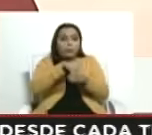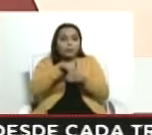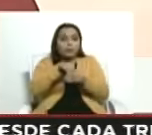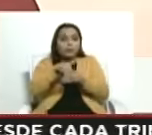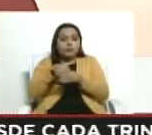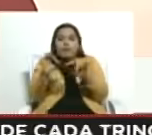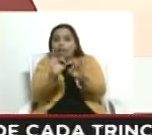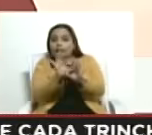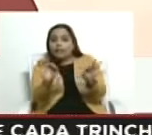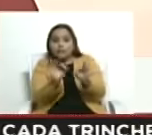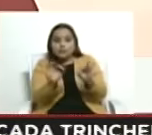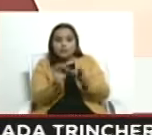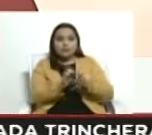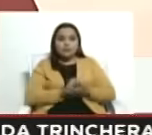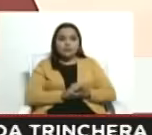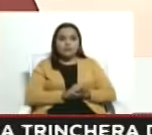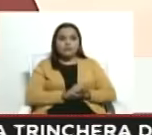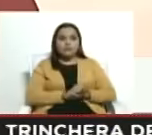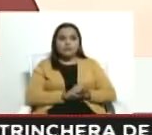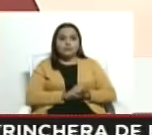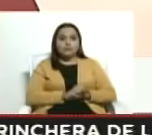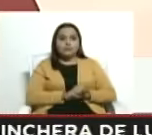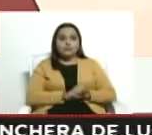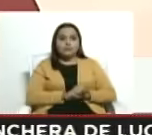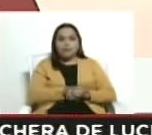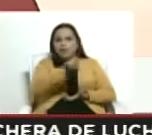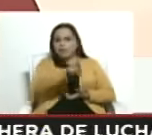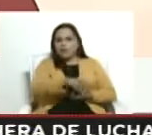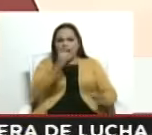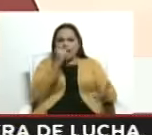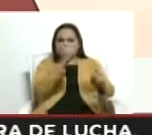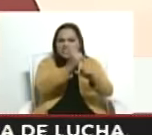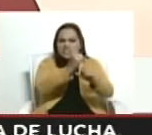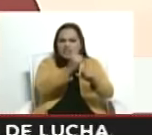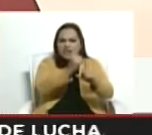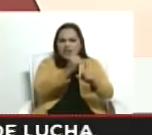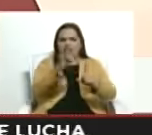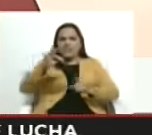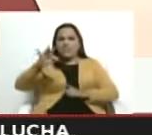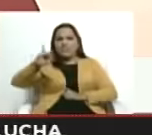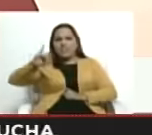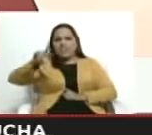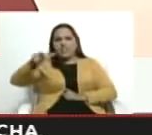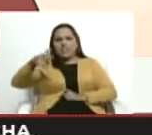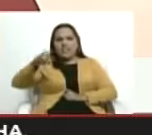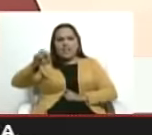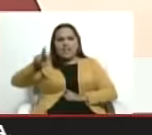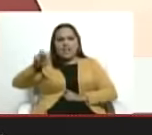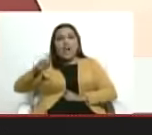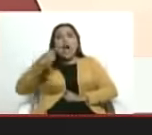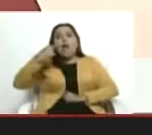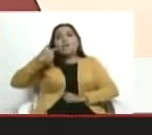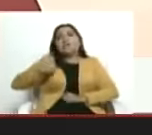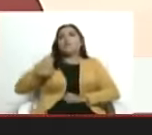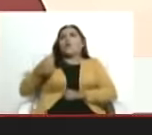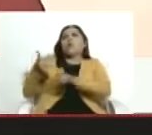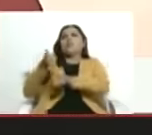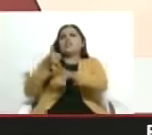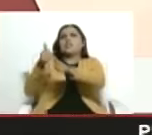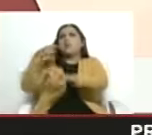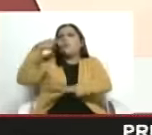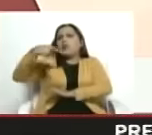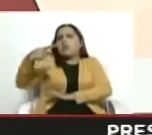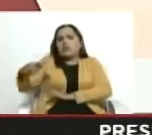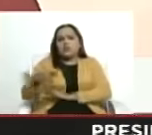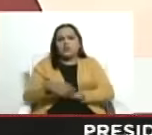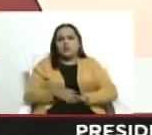Ninguno. Ahora el asesino o uno de los asesinos de Orlando Figuera es un, ¿cómo se llama?, un perseguido político. Mientras